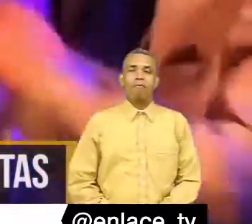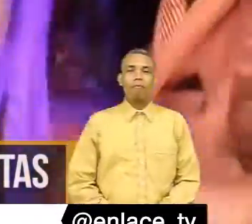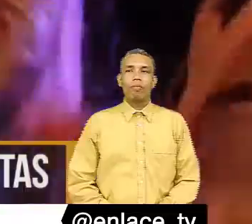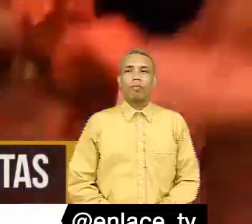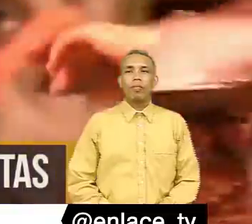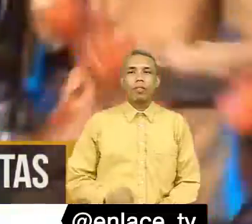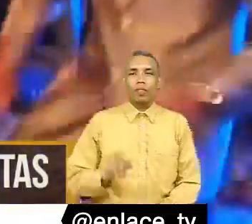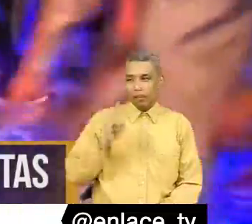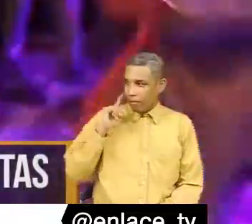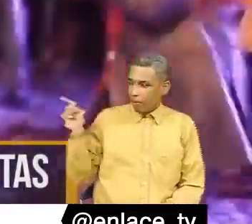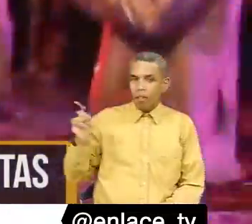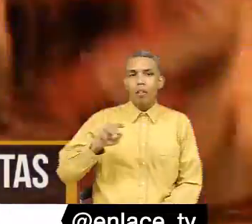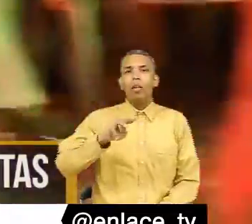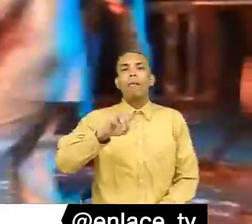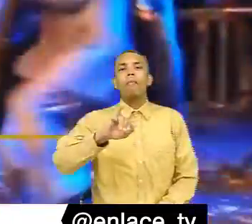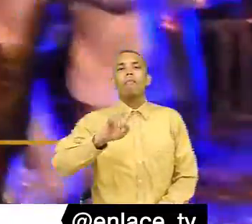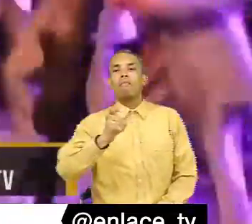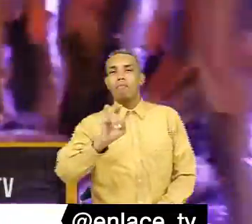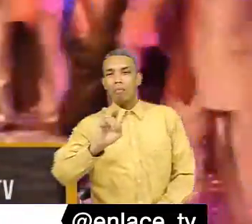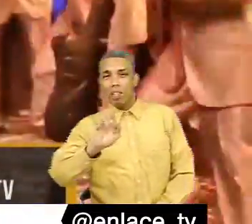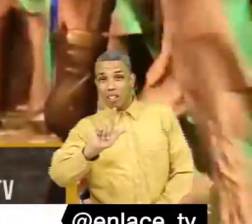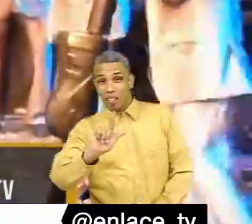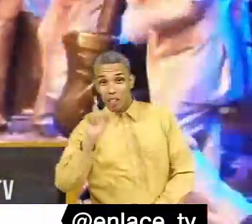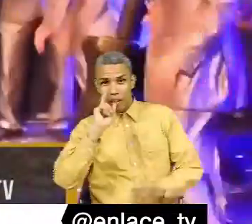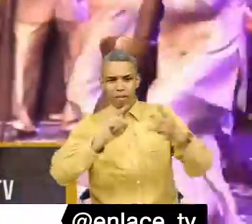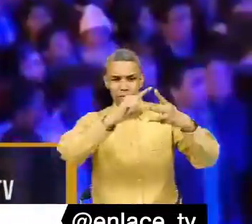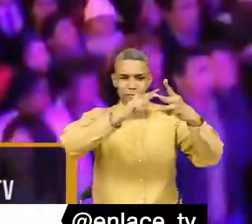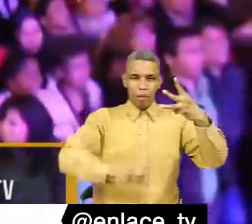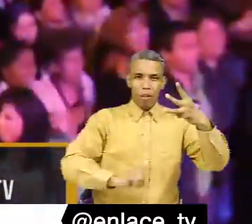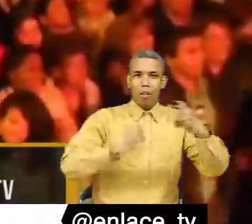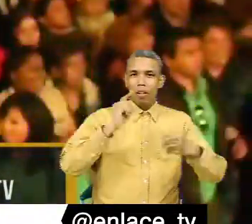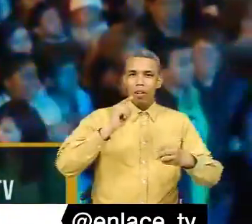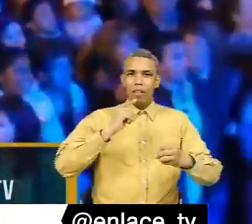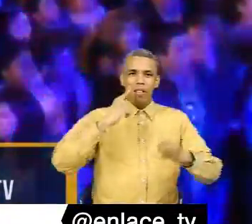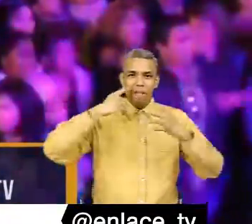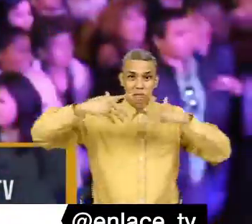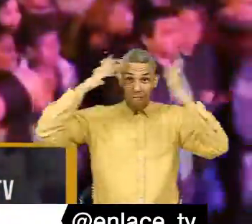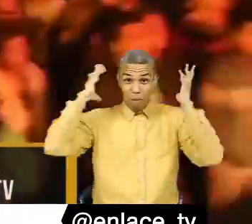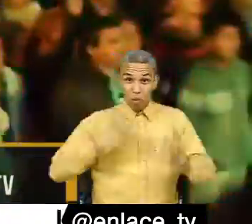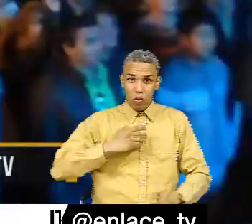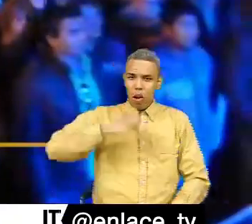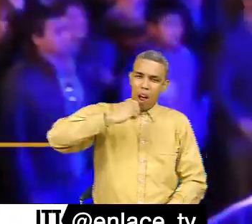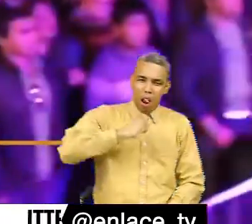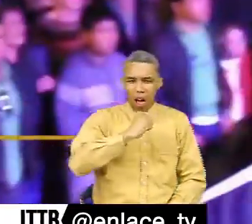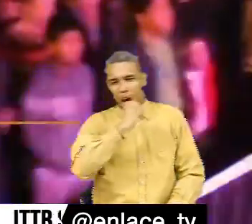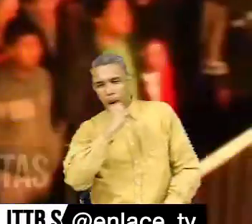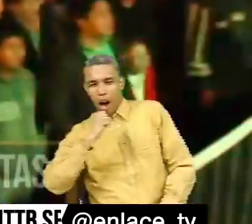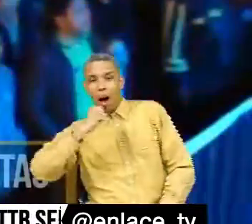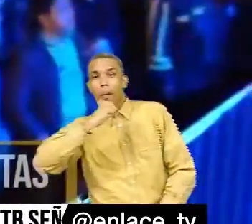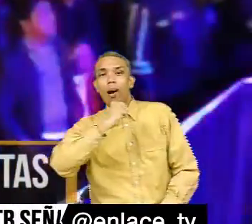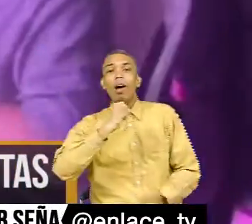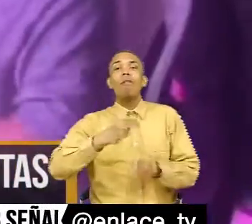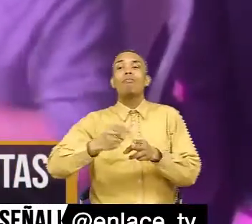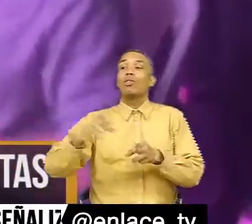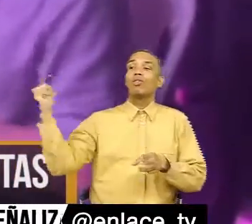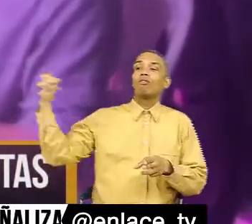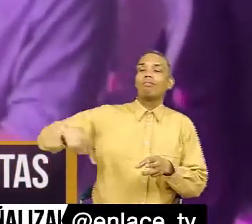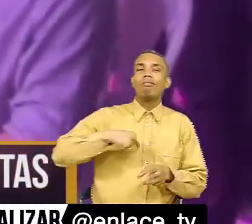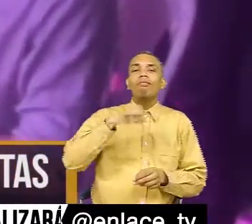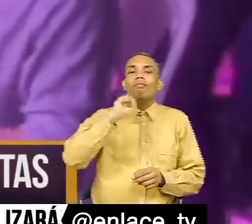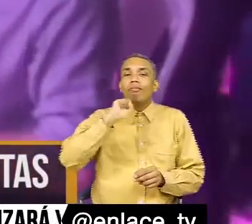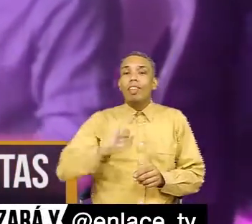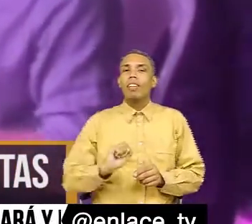Y Miguel Moli. Estos son los tres reconocidos cantantes de talla nacional e internacional que estarán amenizando uno de los eventos más esperados